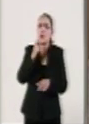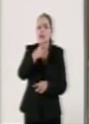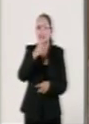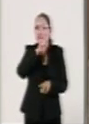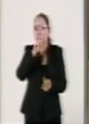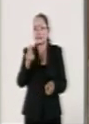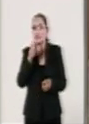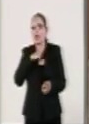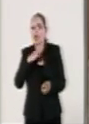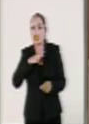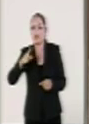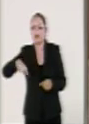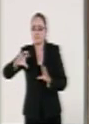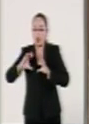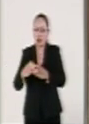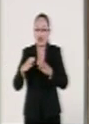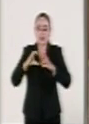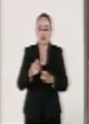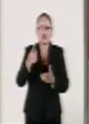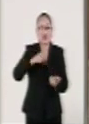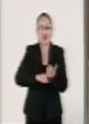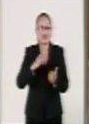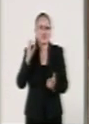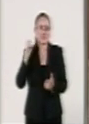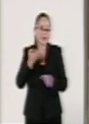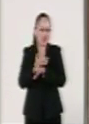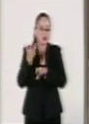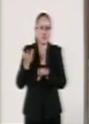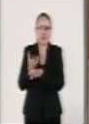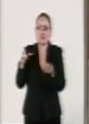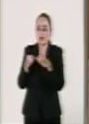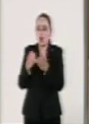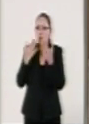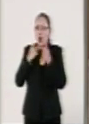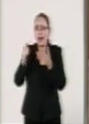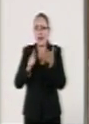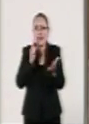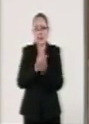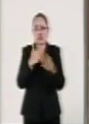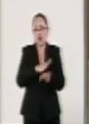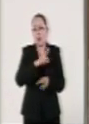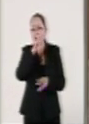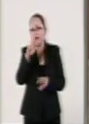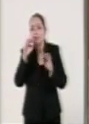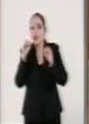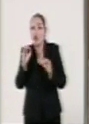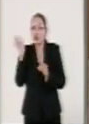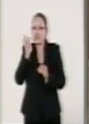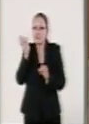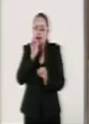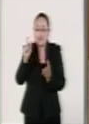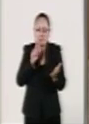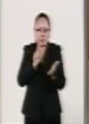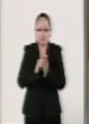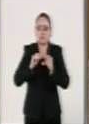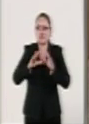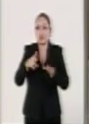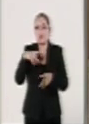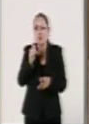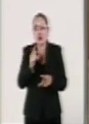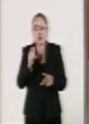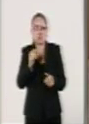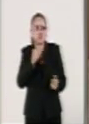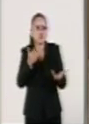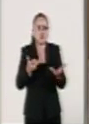que tienen muchos de los congresos de los estados, donde no han legislado una ley en la materia o donde lo han hecho, simplemente sigue siendo una